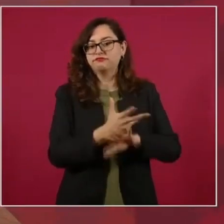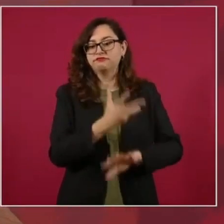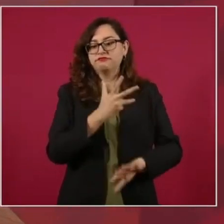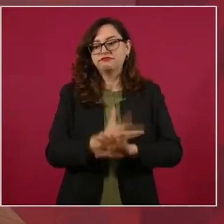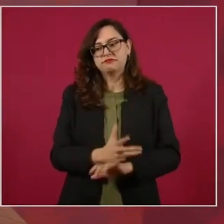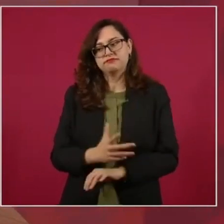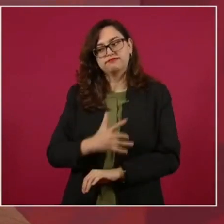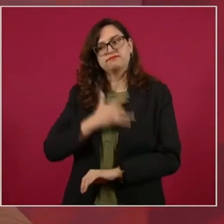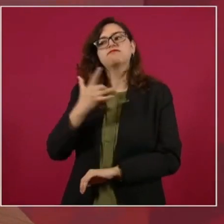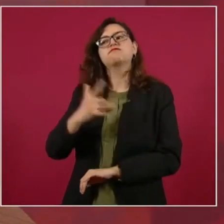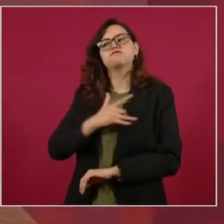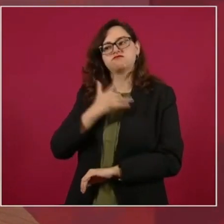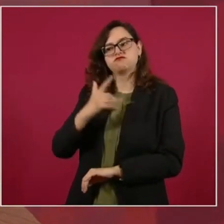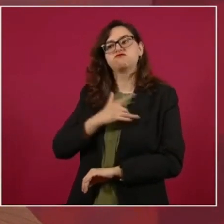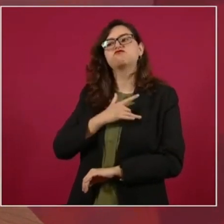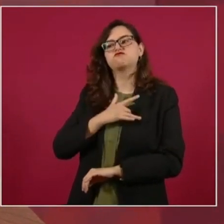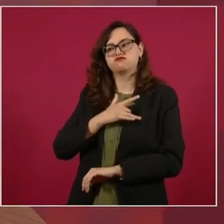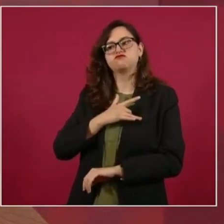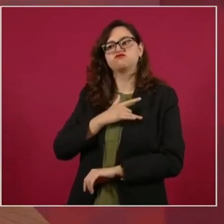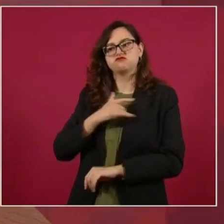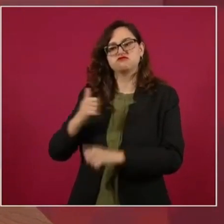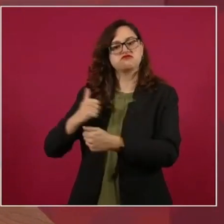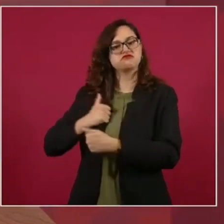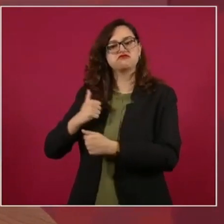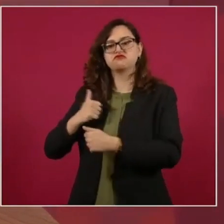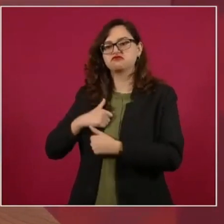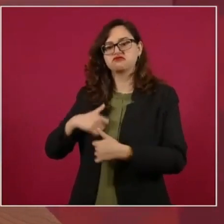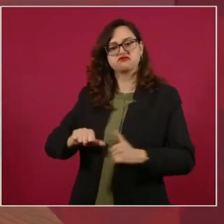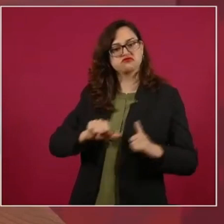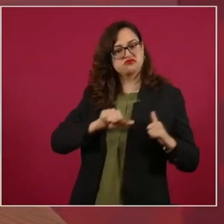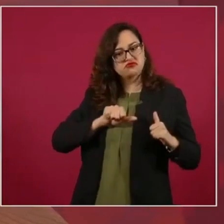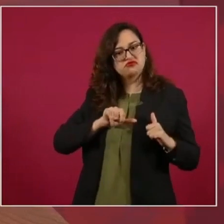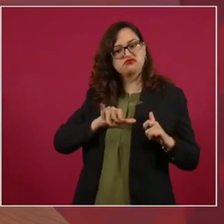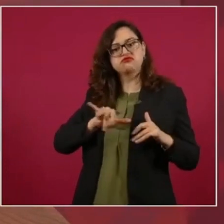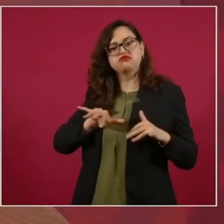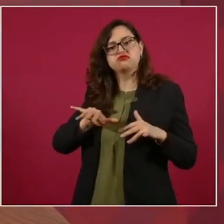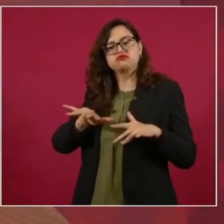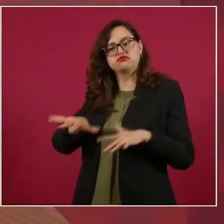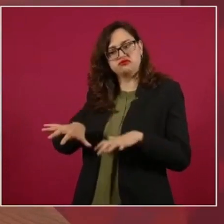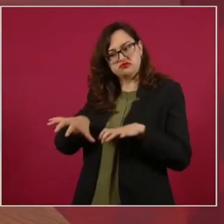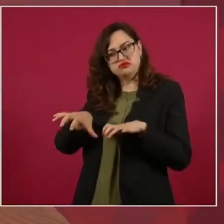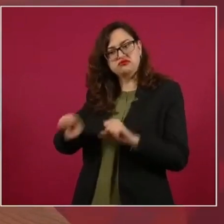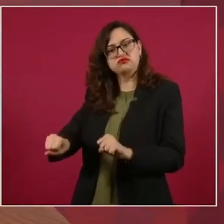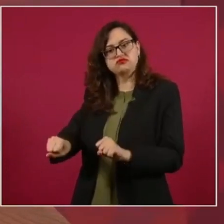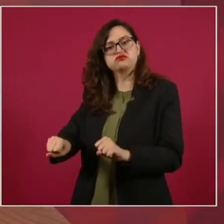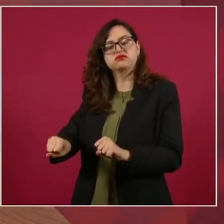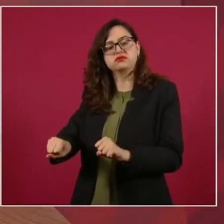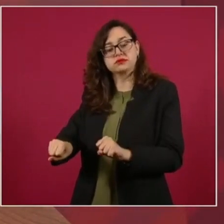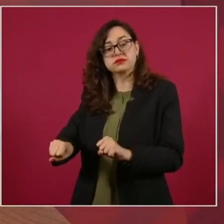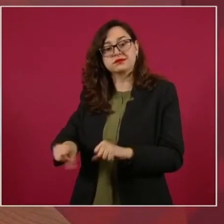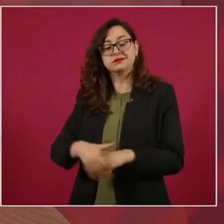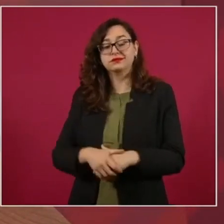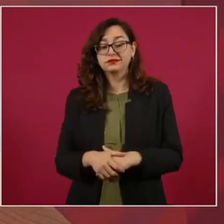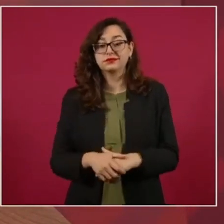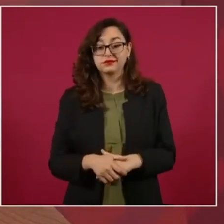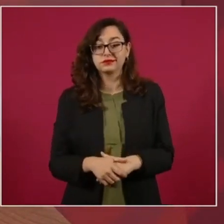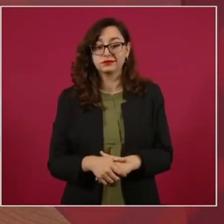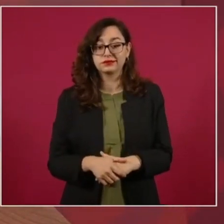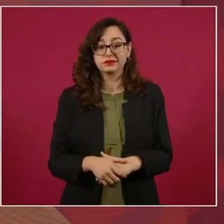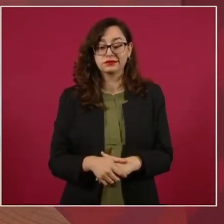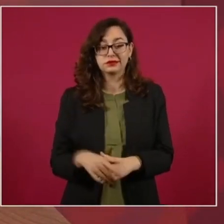a nuestro territorio hay como 2